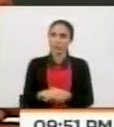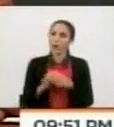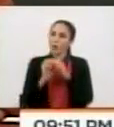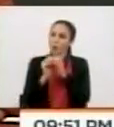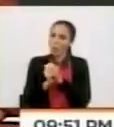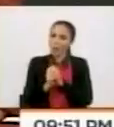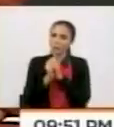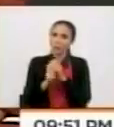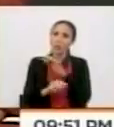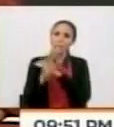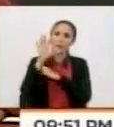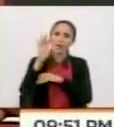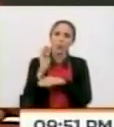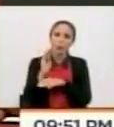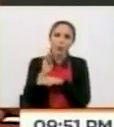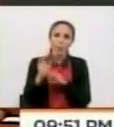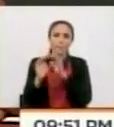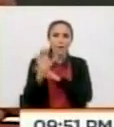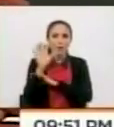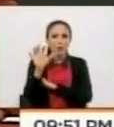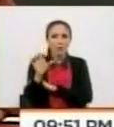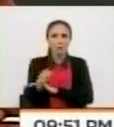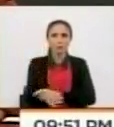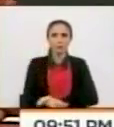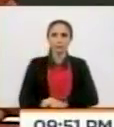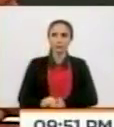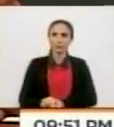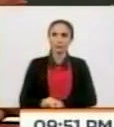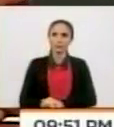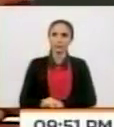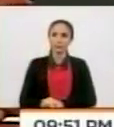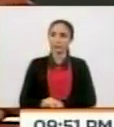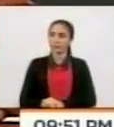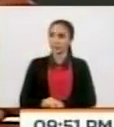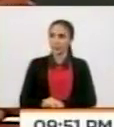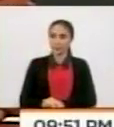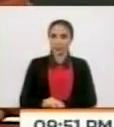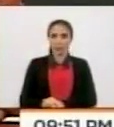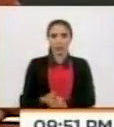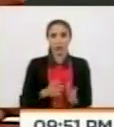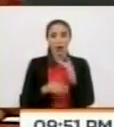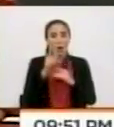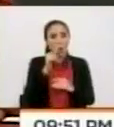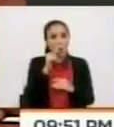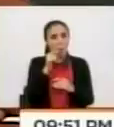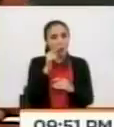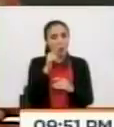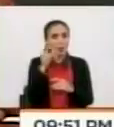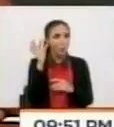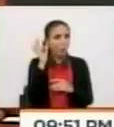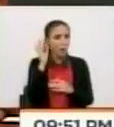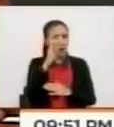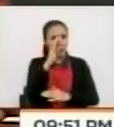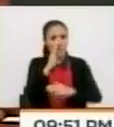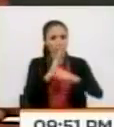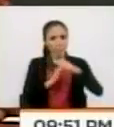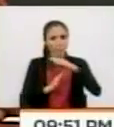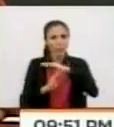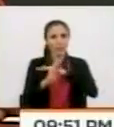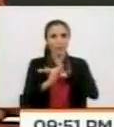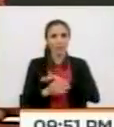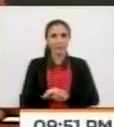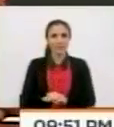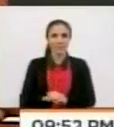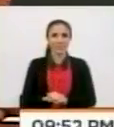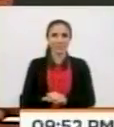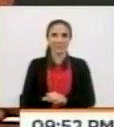patria, porque nosotros, ¿qué buscamos? Nosotros somos hombres humildes, mujeres humildes, ¿qué buscamos?